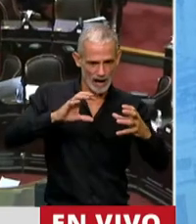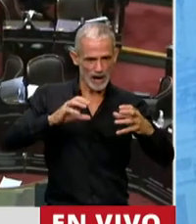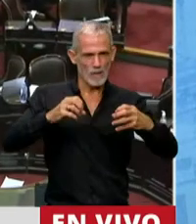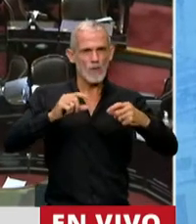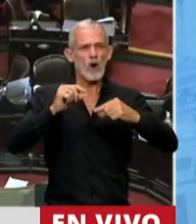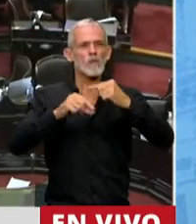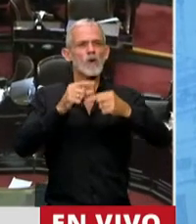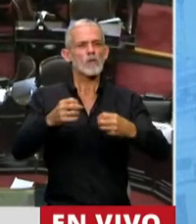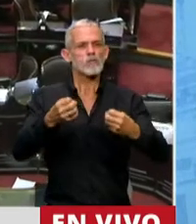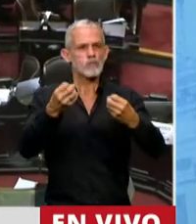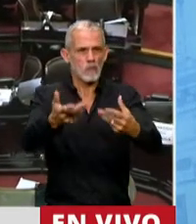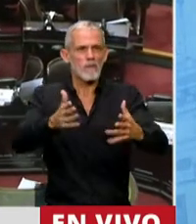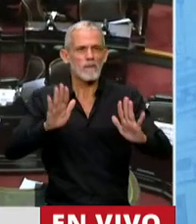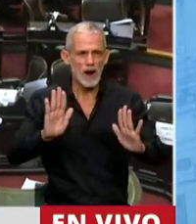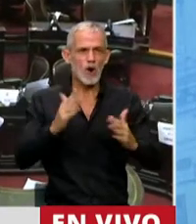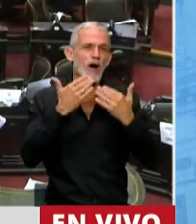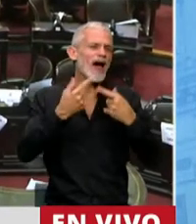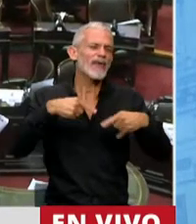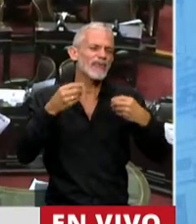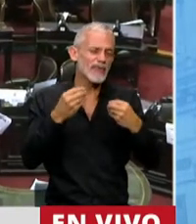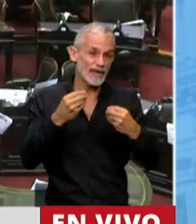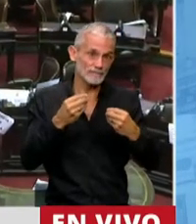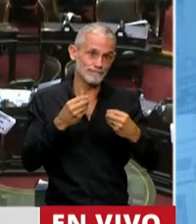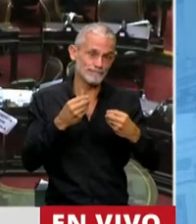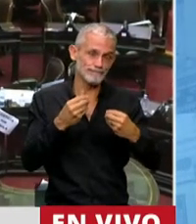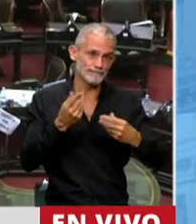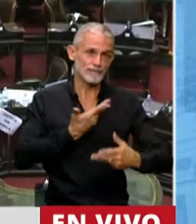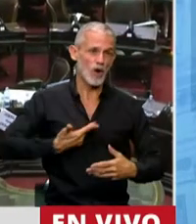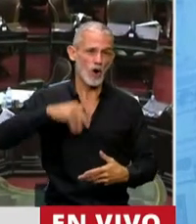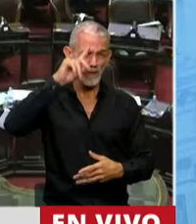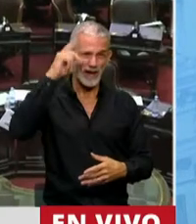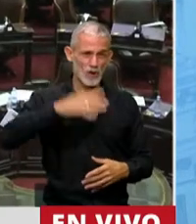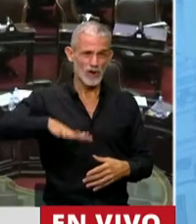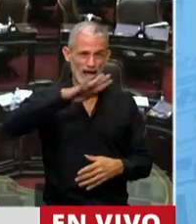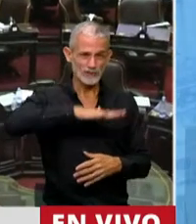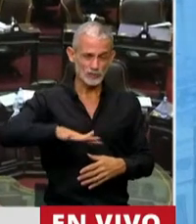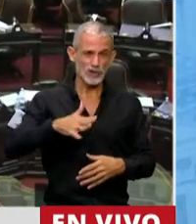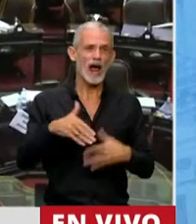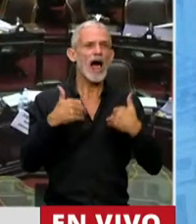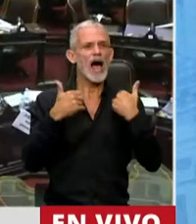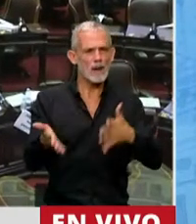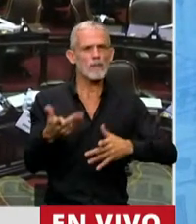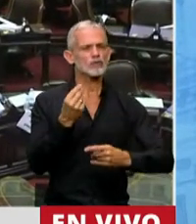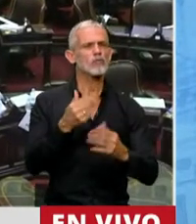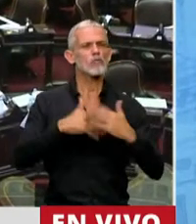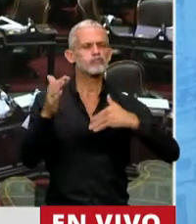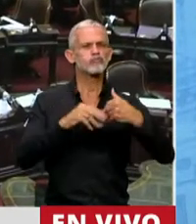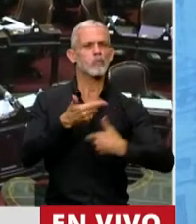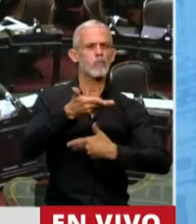se comenzó a revertir gracias a la fuerte apuesta de nuestro Gobierno Nacional a través de la obra